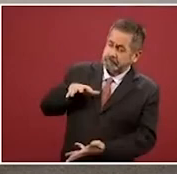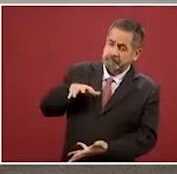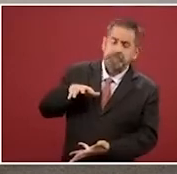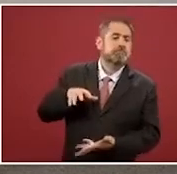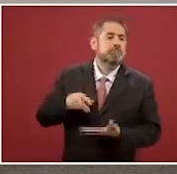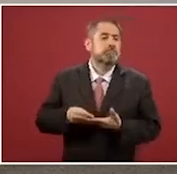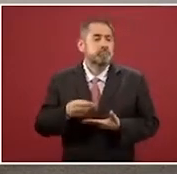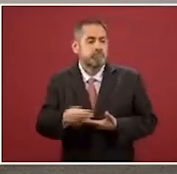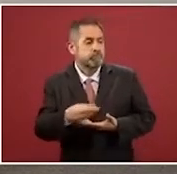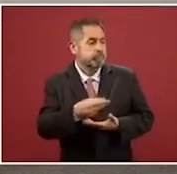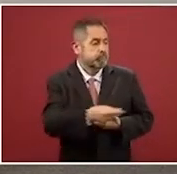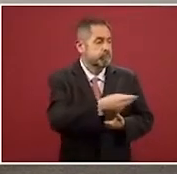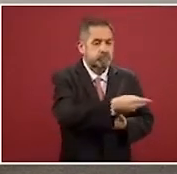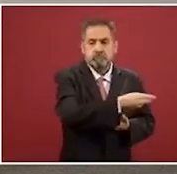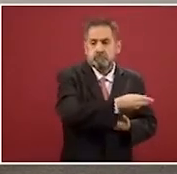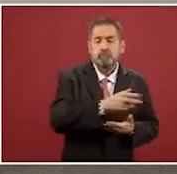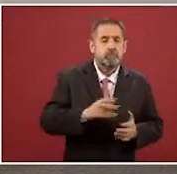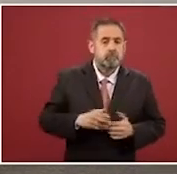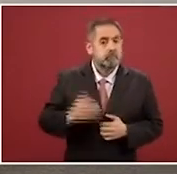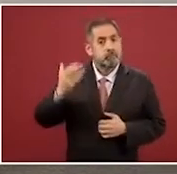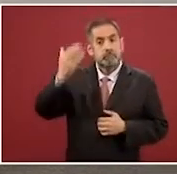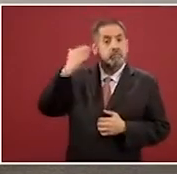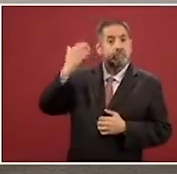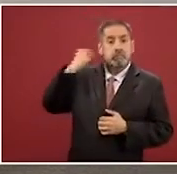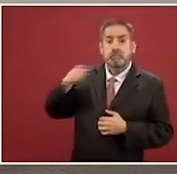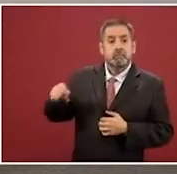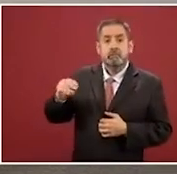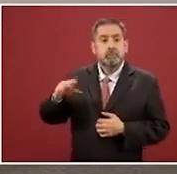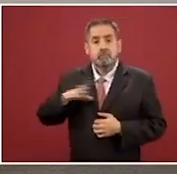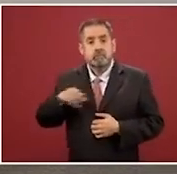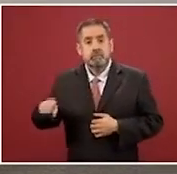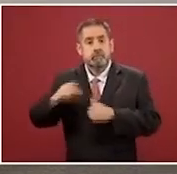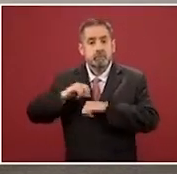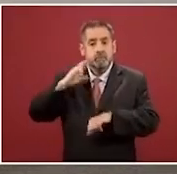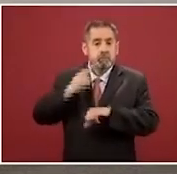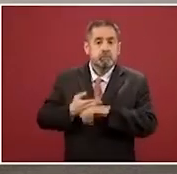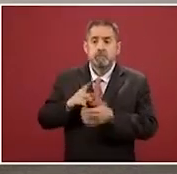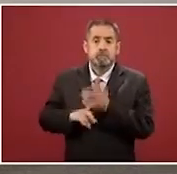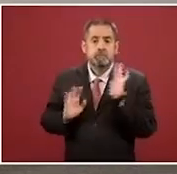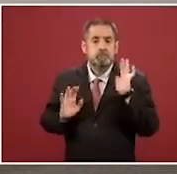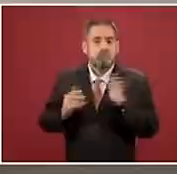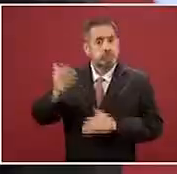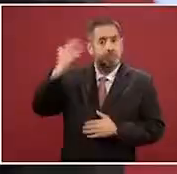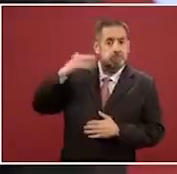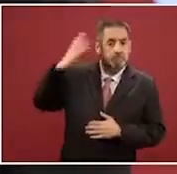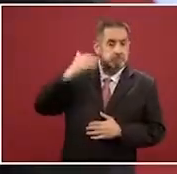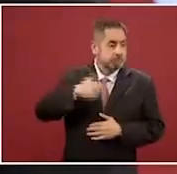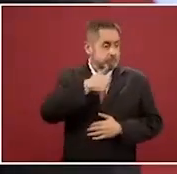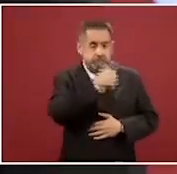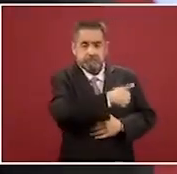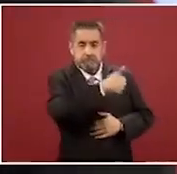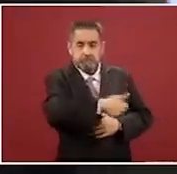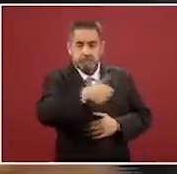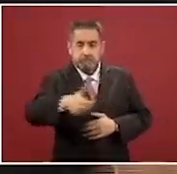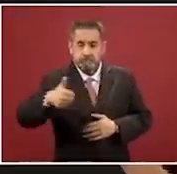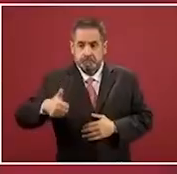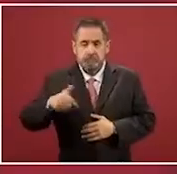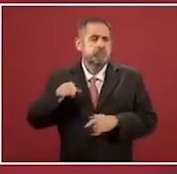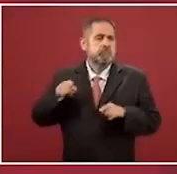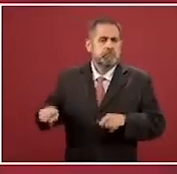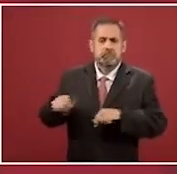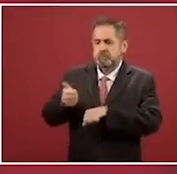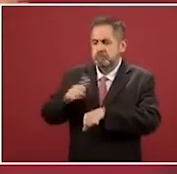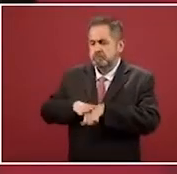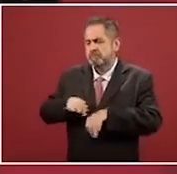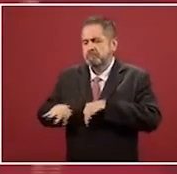Oficialía Mayor de Hacienda no tenía ese rol. Se hacía cargo de lo